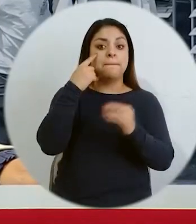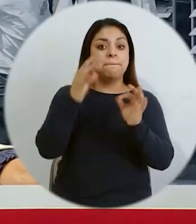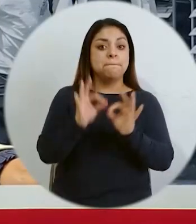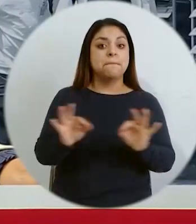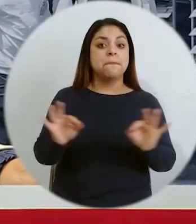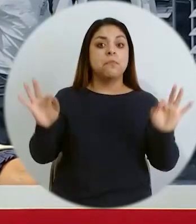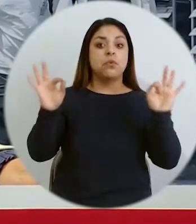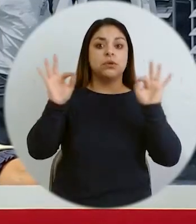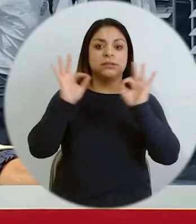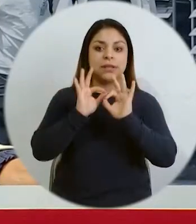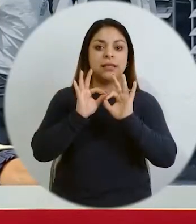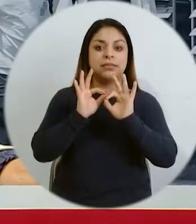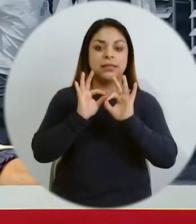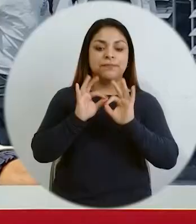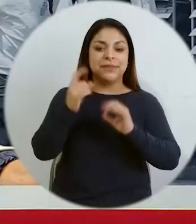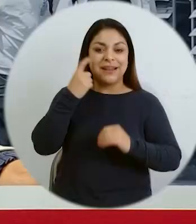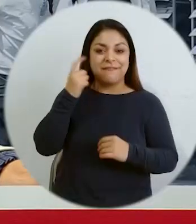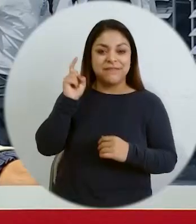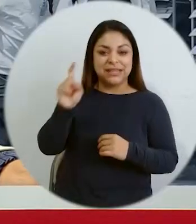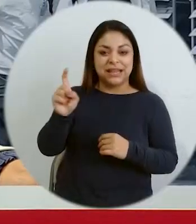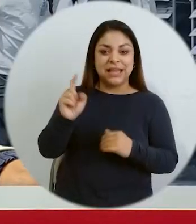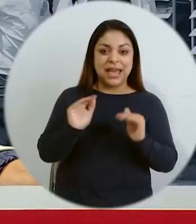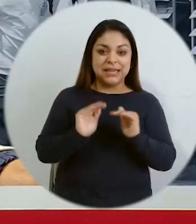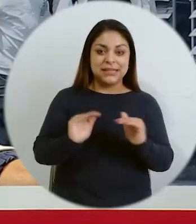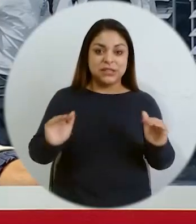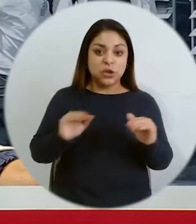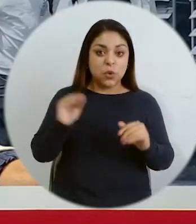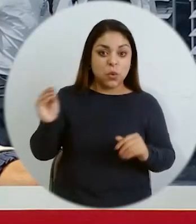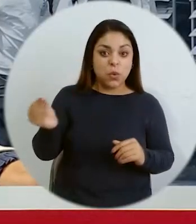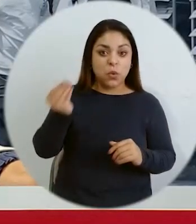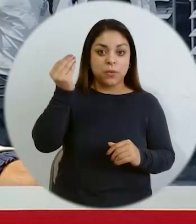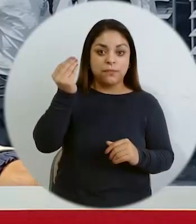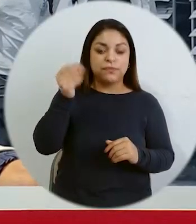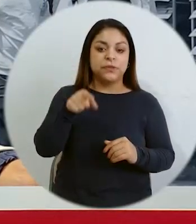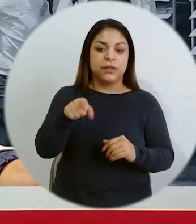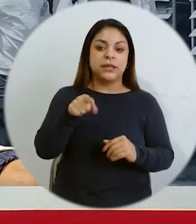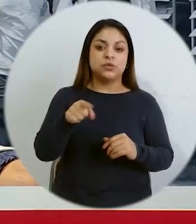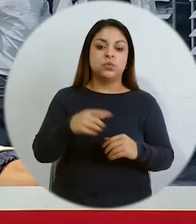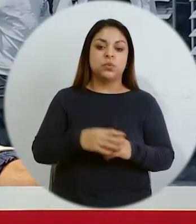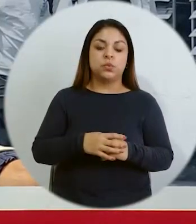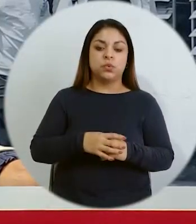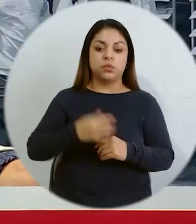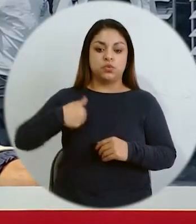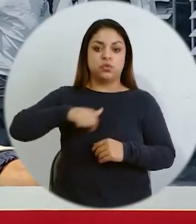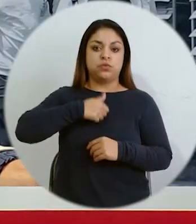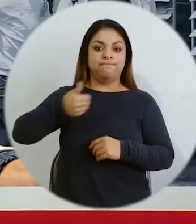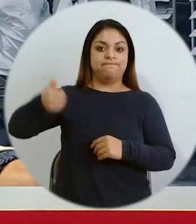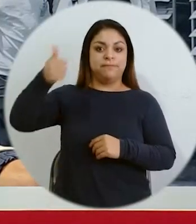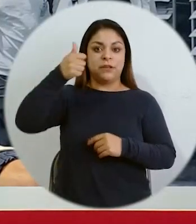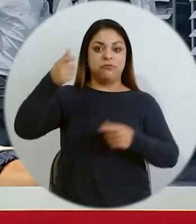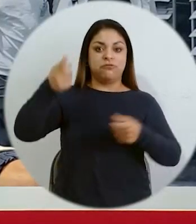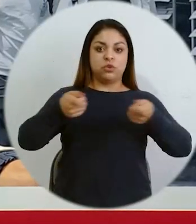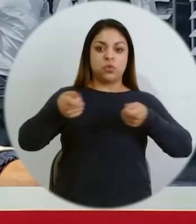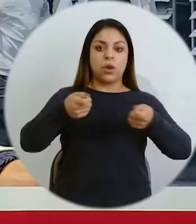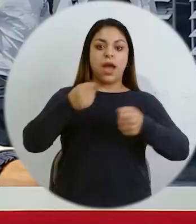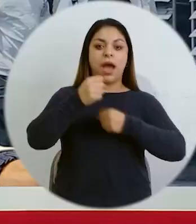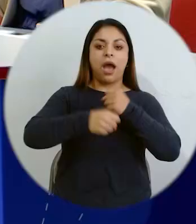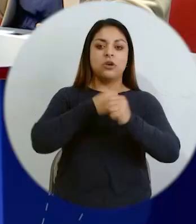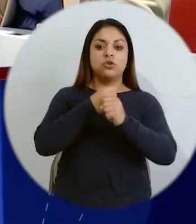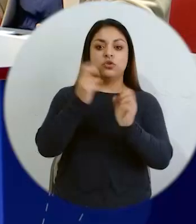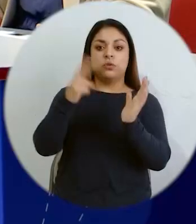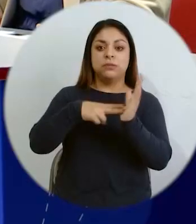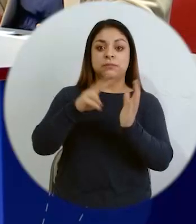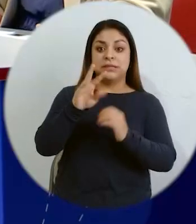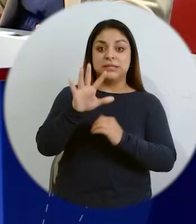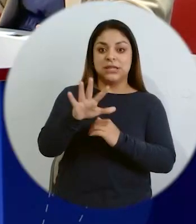es importante que, por lo menos a nivel de FANNA, que es la Fiscalía de Niñez y Adolescencia, como rectora, durante el